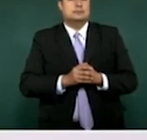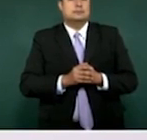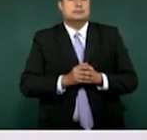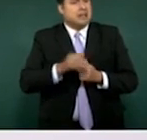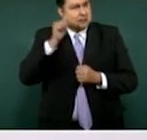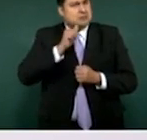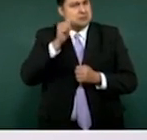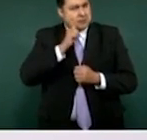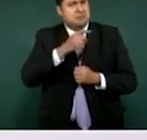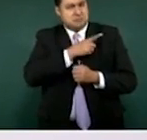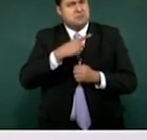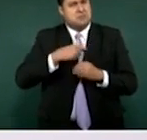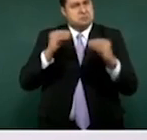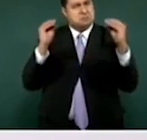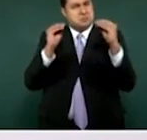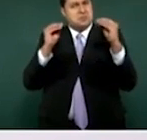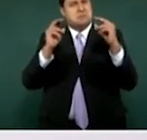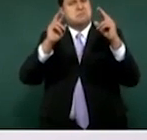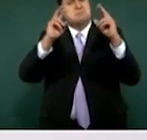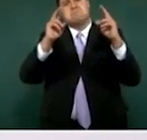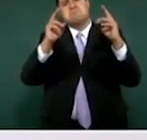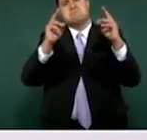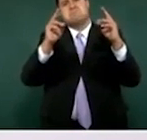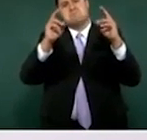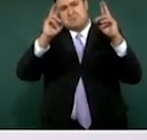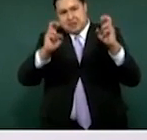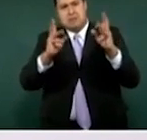debatir con libertad.